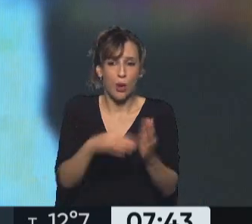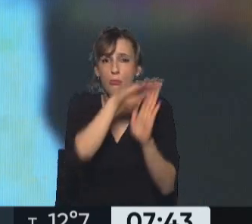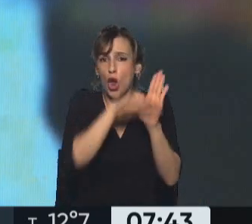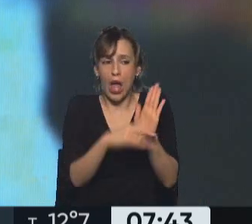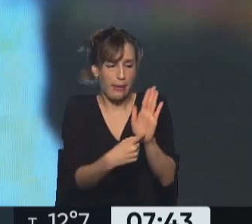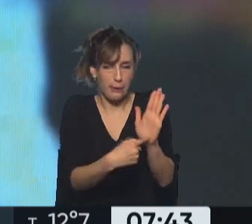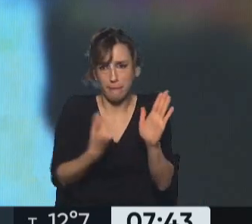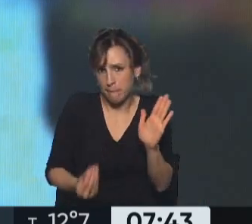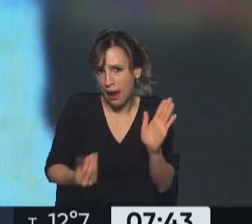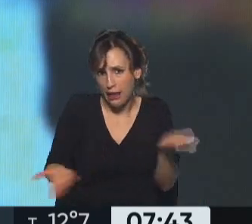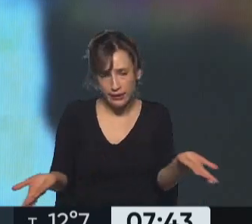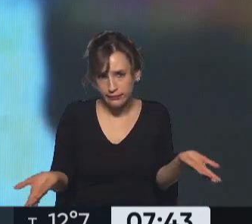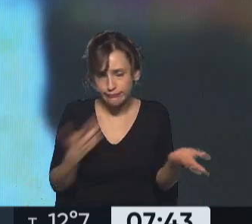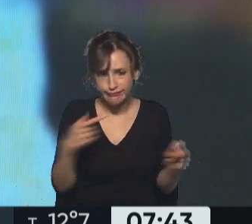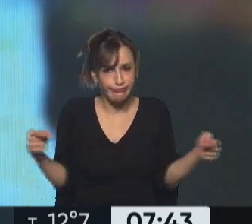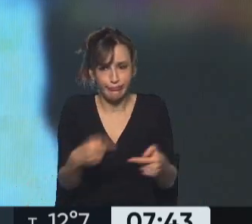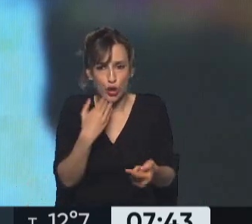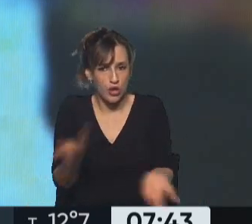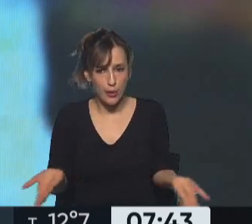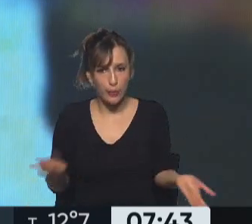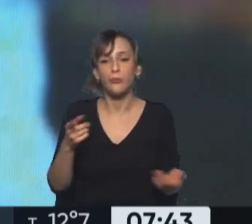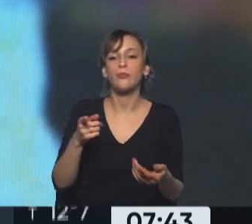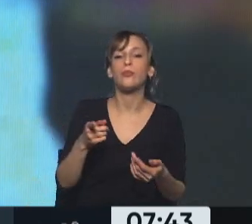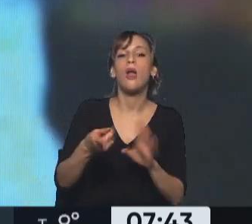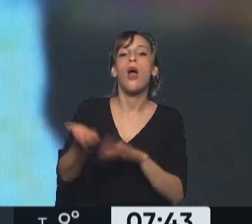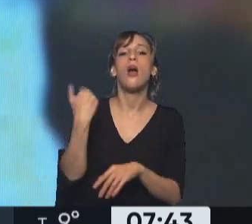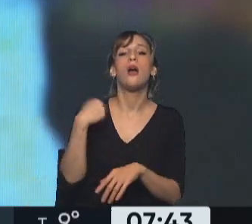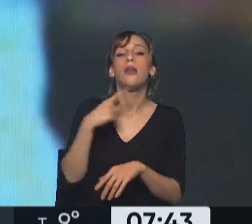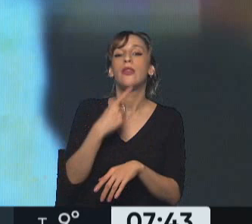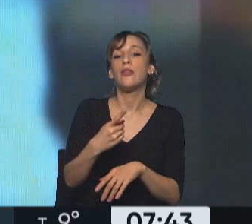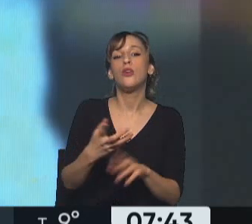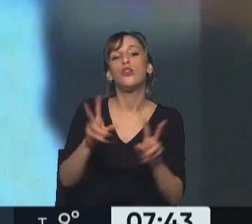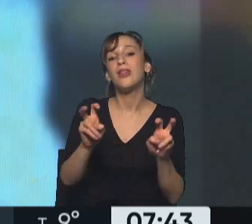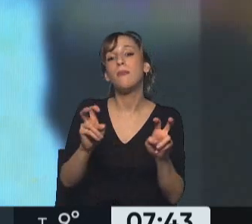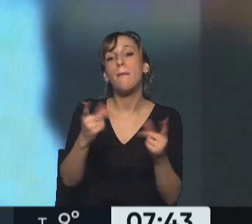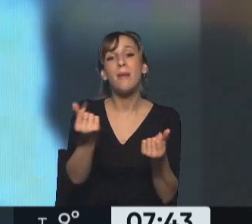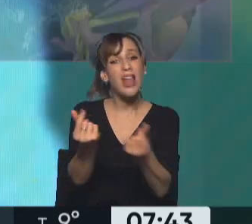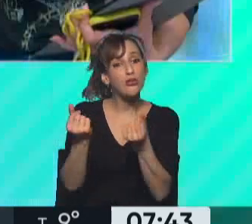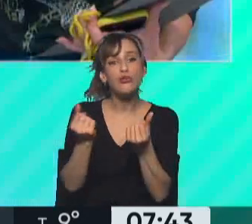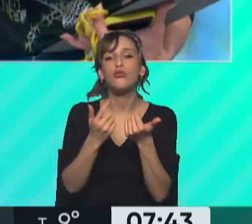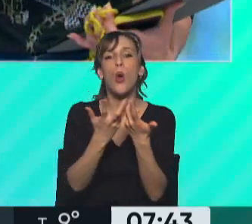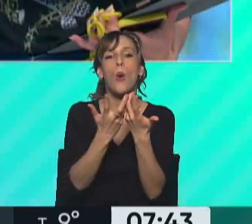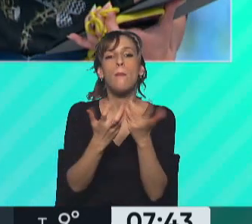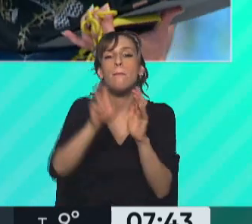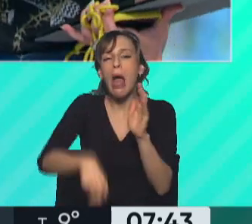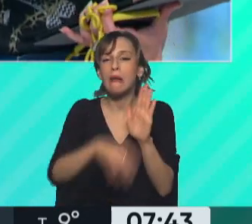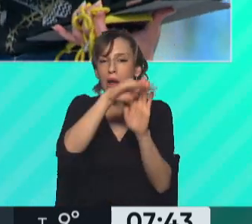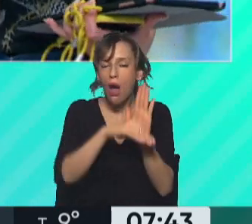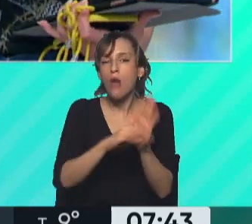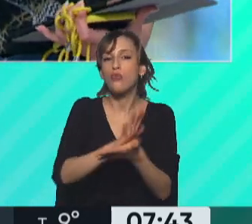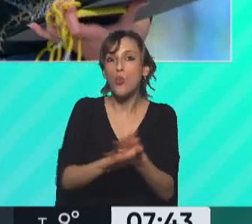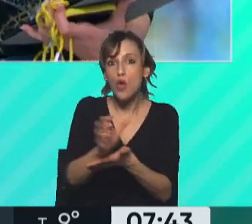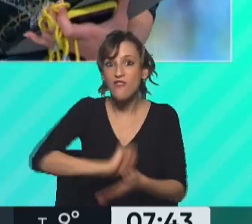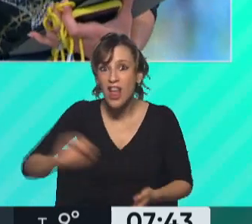Martín Guzmán, el ministro de Economía, que consiguió una entrevista, dijo que con los programas de precios no se soluciona la inflación. No. Ahí coincidió con